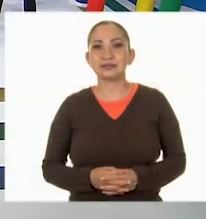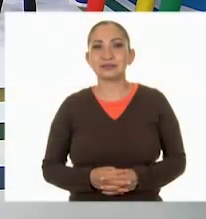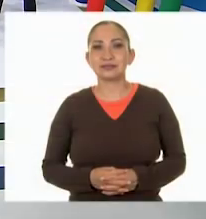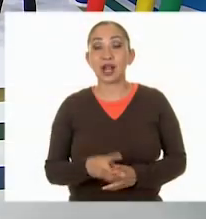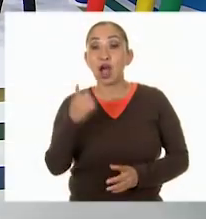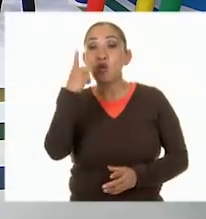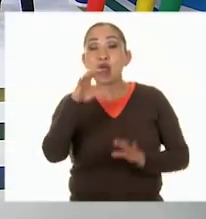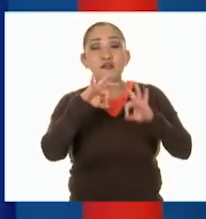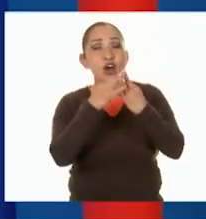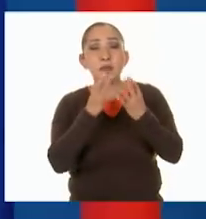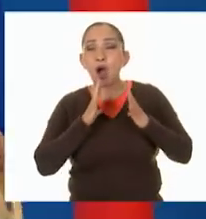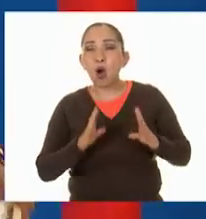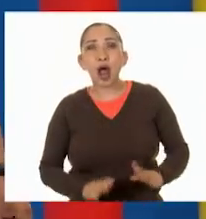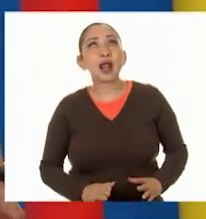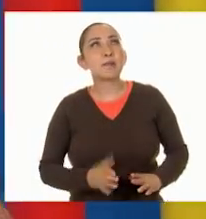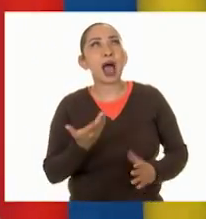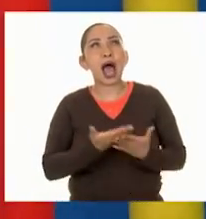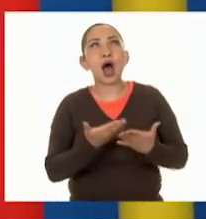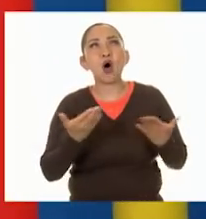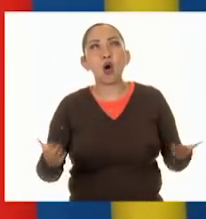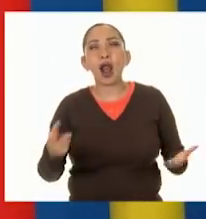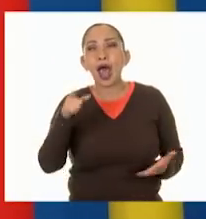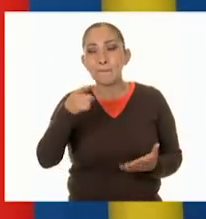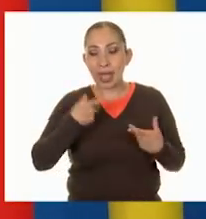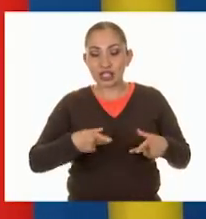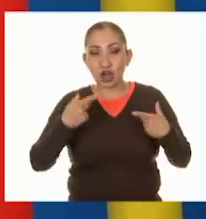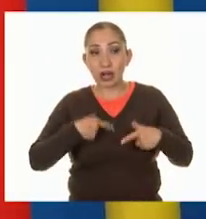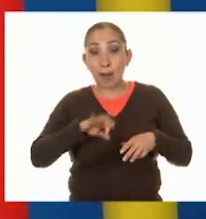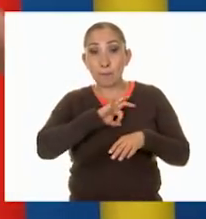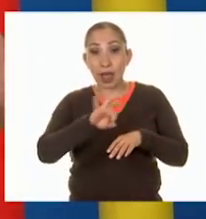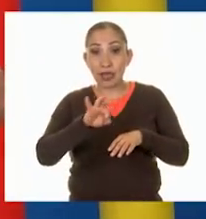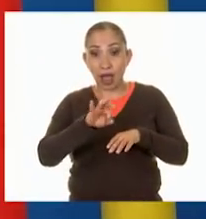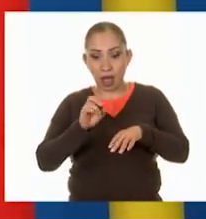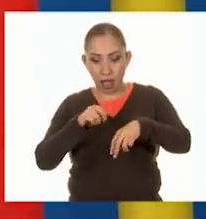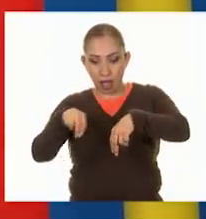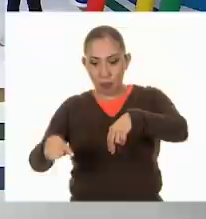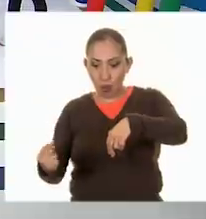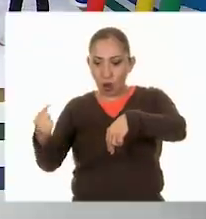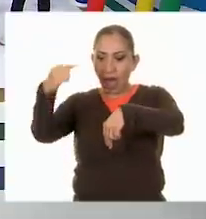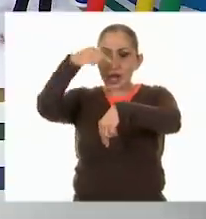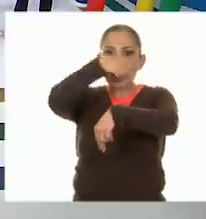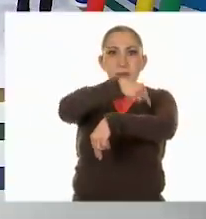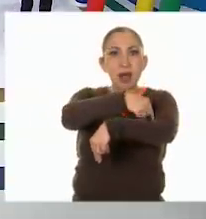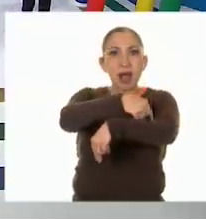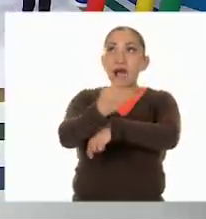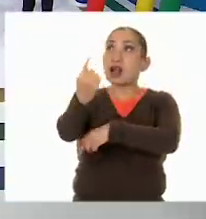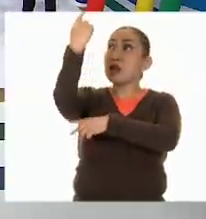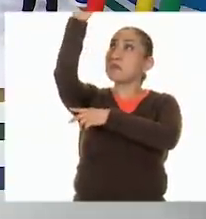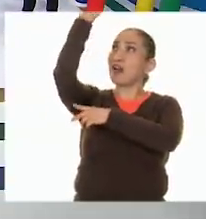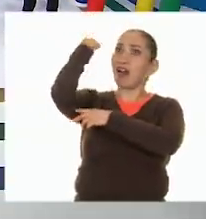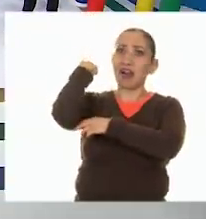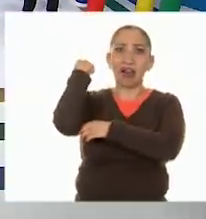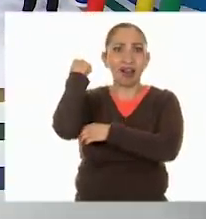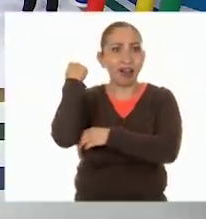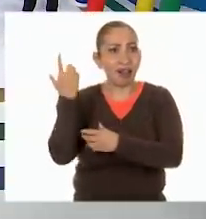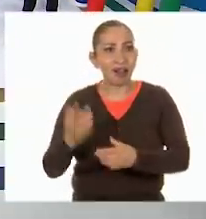Una postura en la que alguien pueda pasar por arriba de ti. ¿Por arriba de mí? Sí.